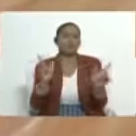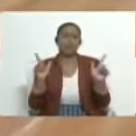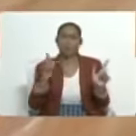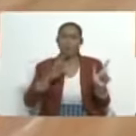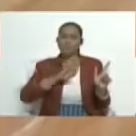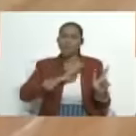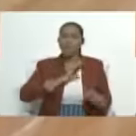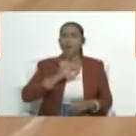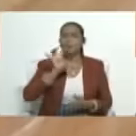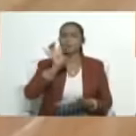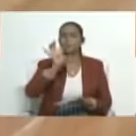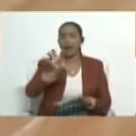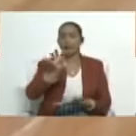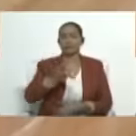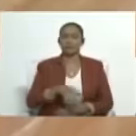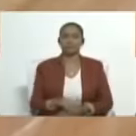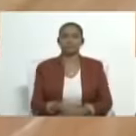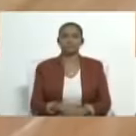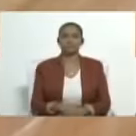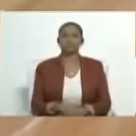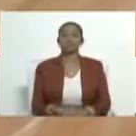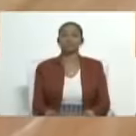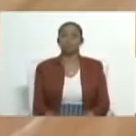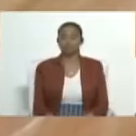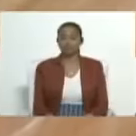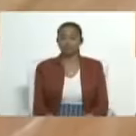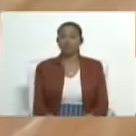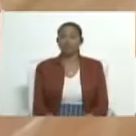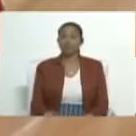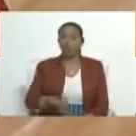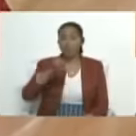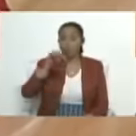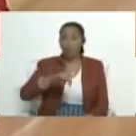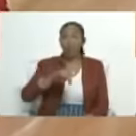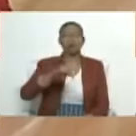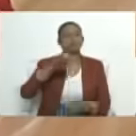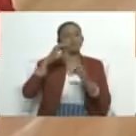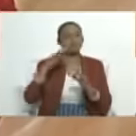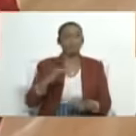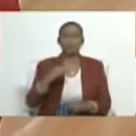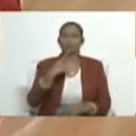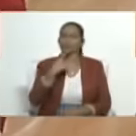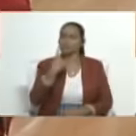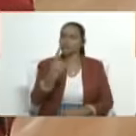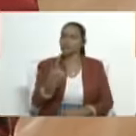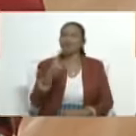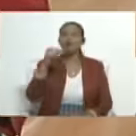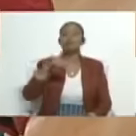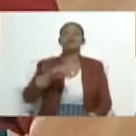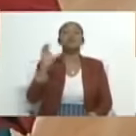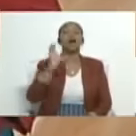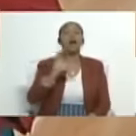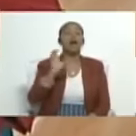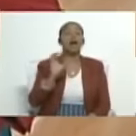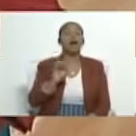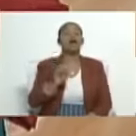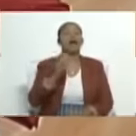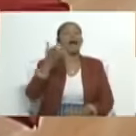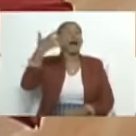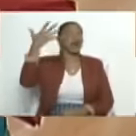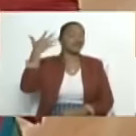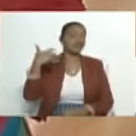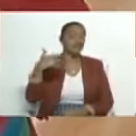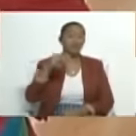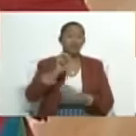Así que hoy nosotros podemos decir que aquí en Caracas, hace 214 años